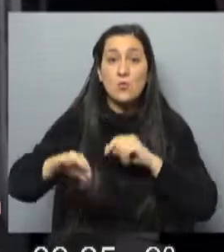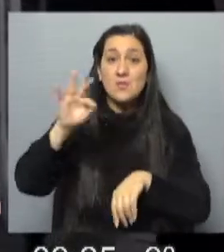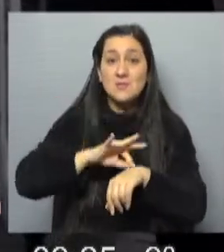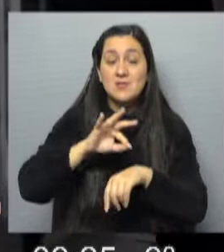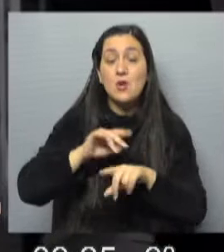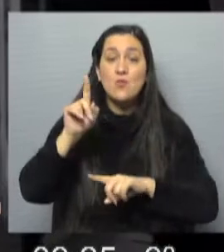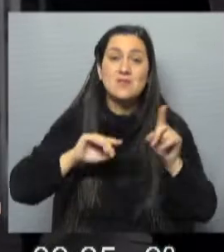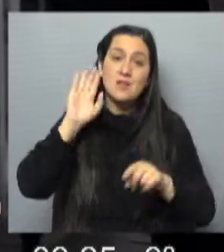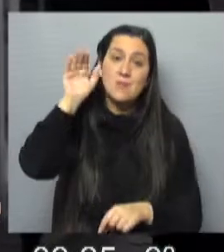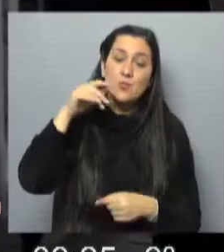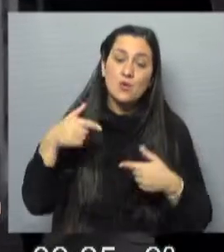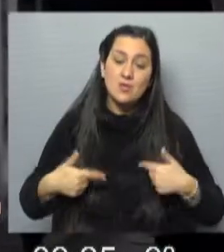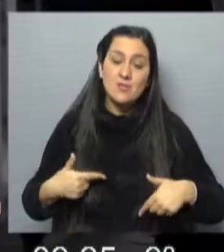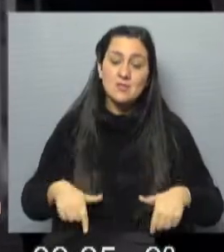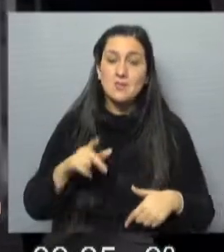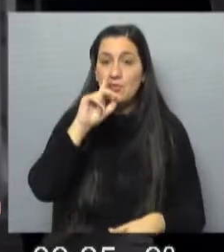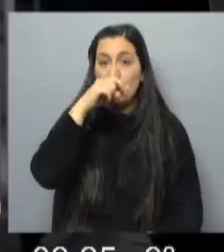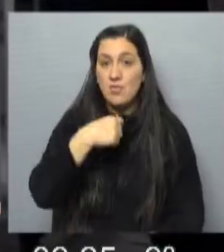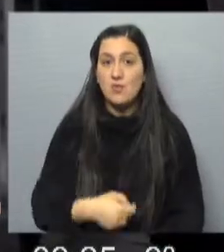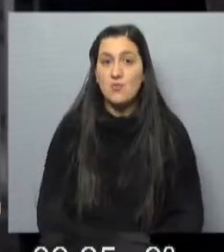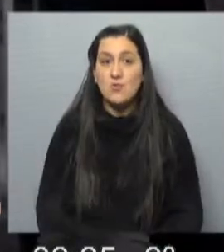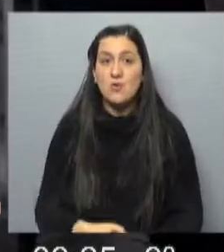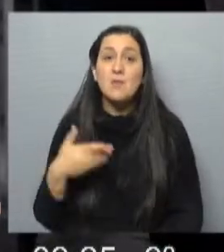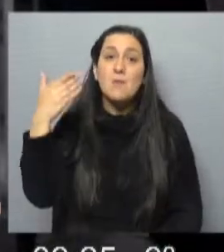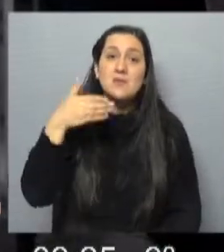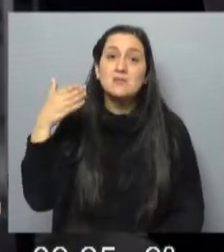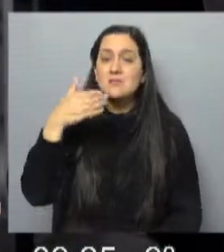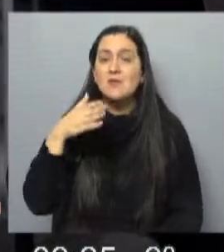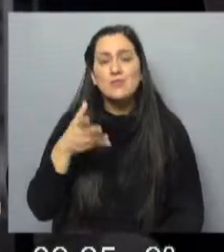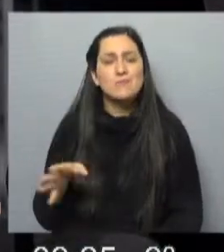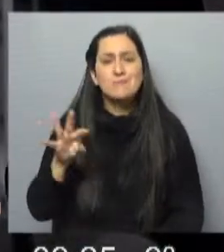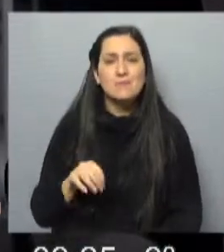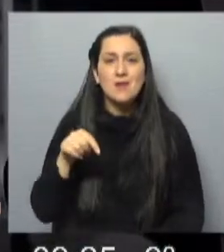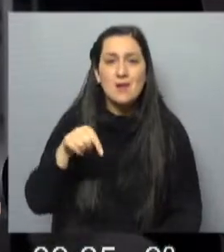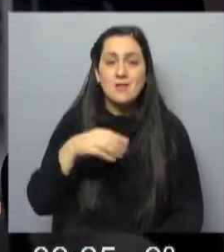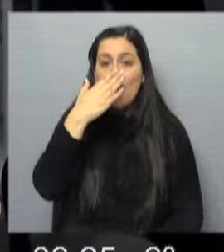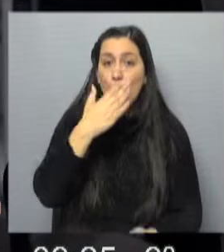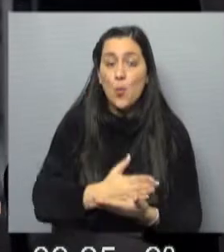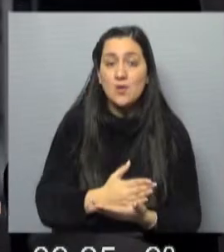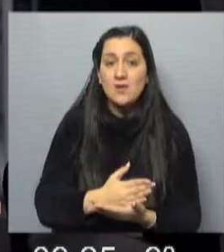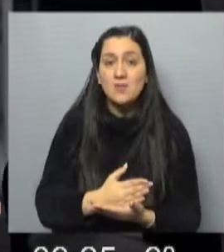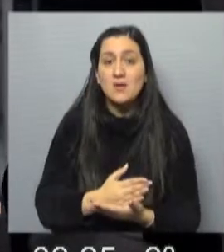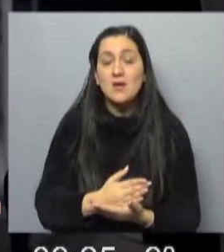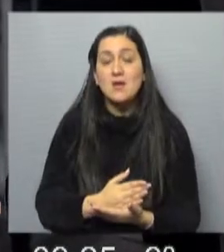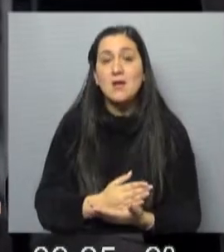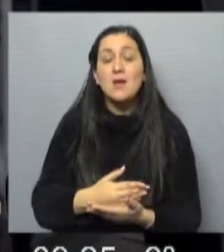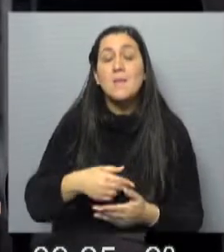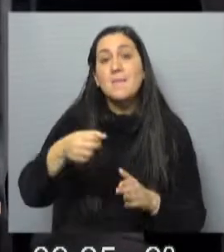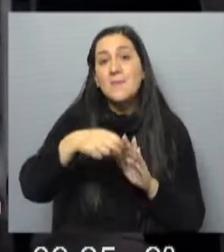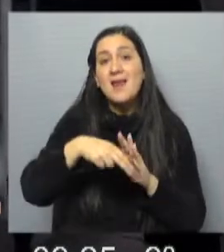la Universidad de la República con la Intendencia de Montevideo. Estamos participando activamente en esta última cruzada de la Intendencia en su